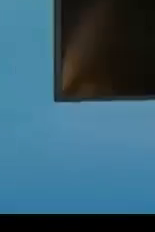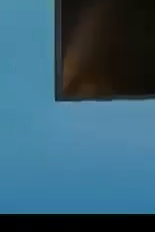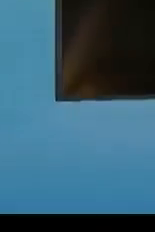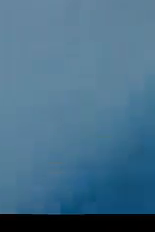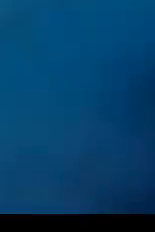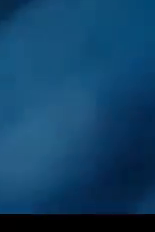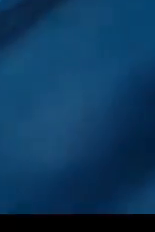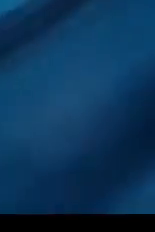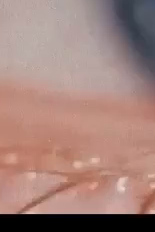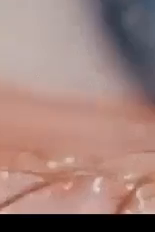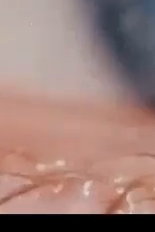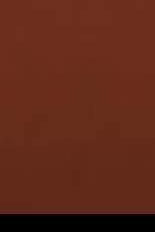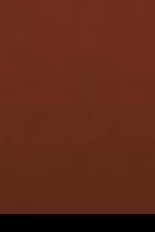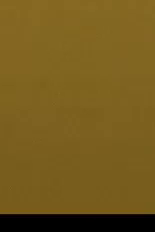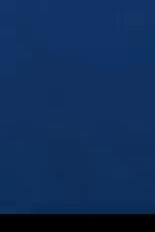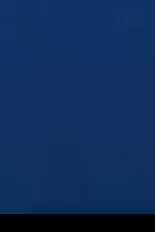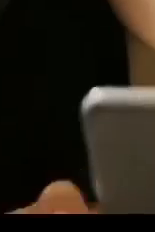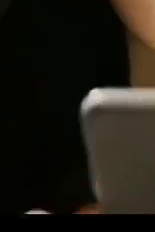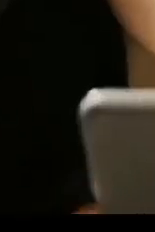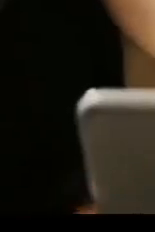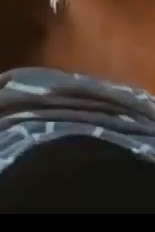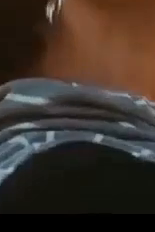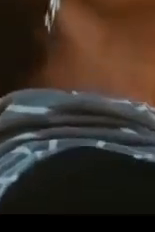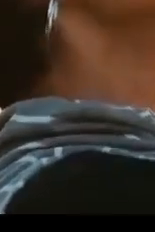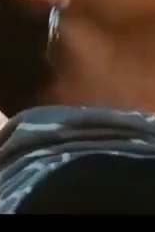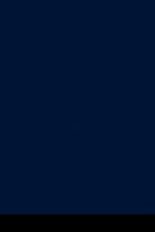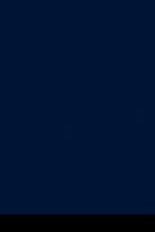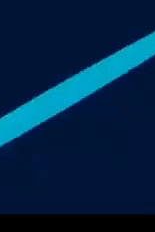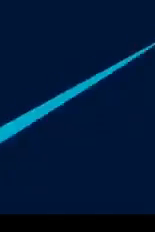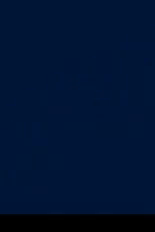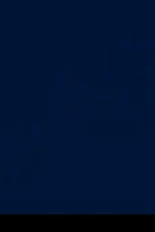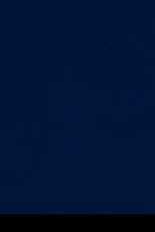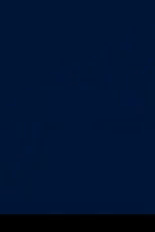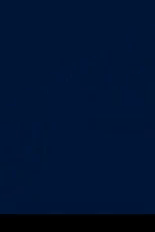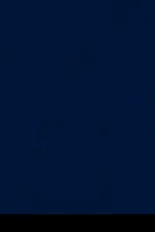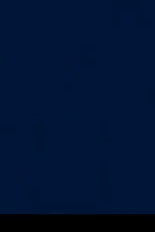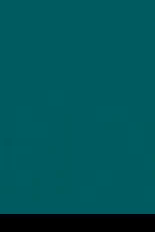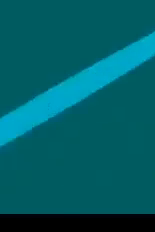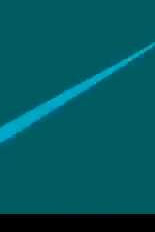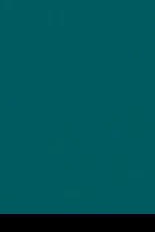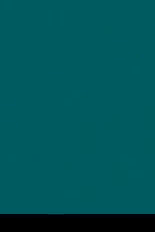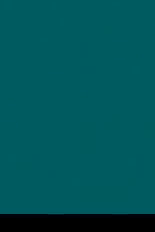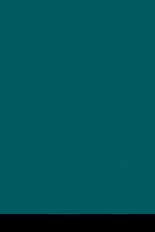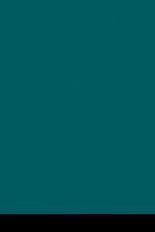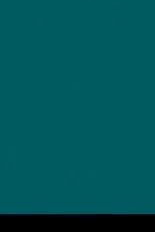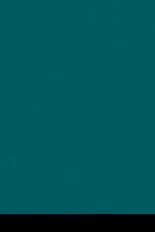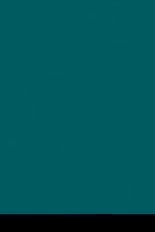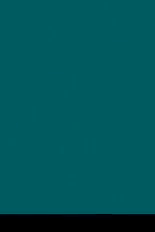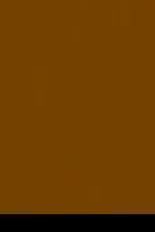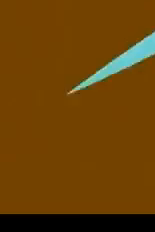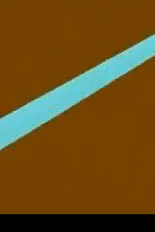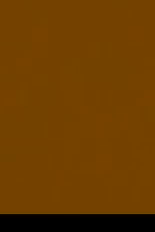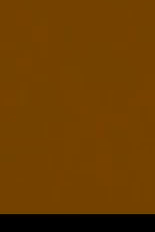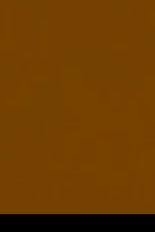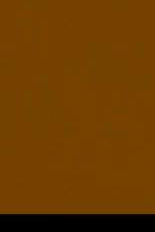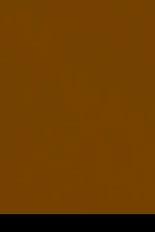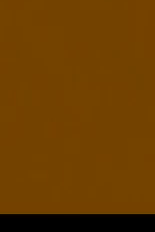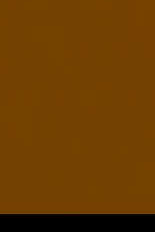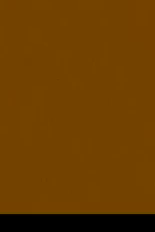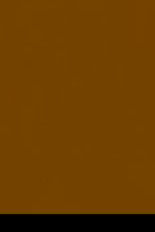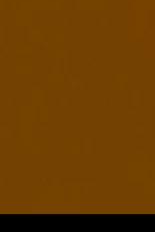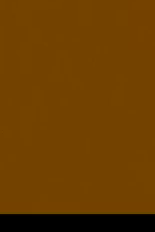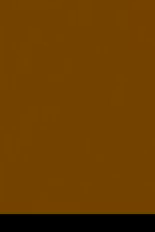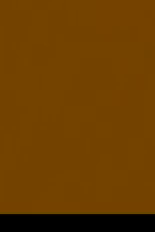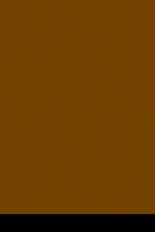mismas sensaciones a través de su pantalla, TC Televisión. Los que estamos aquí en TC Televisión, realmente somos personas que